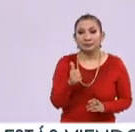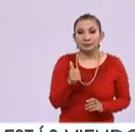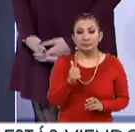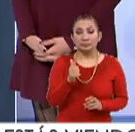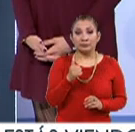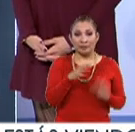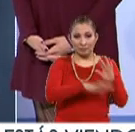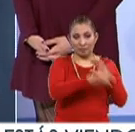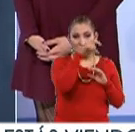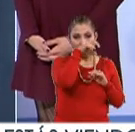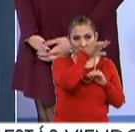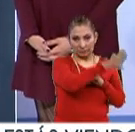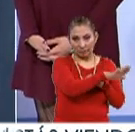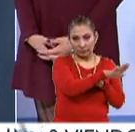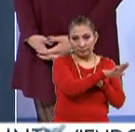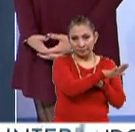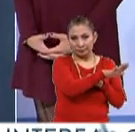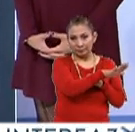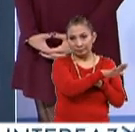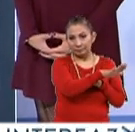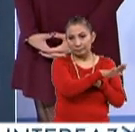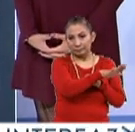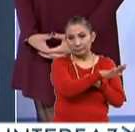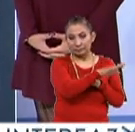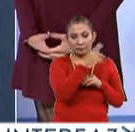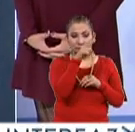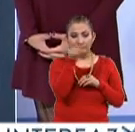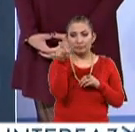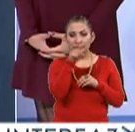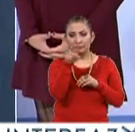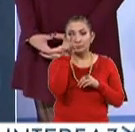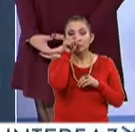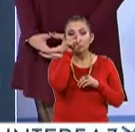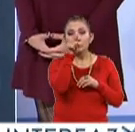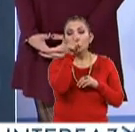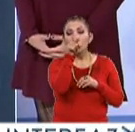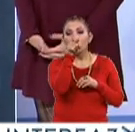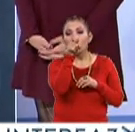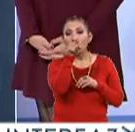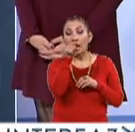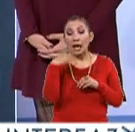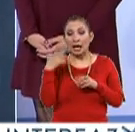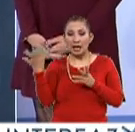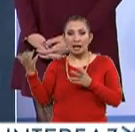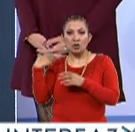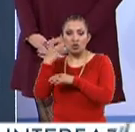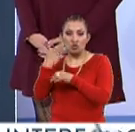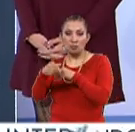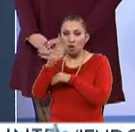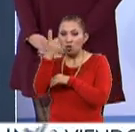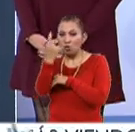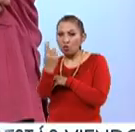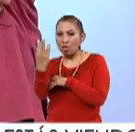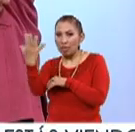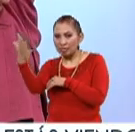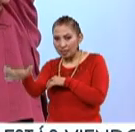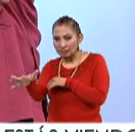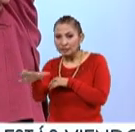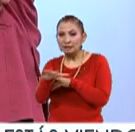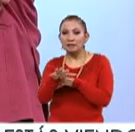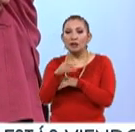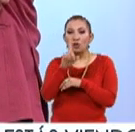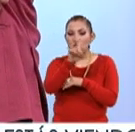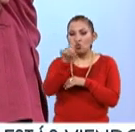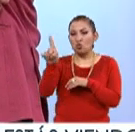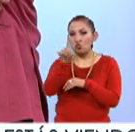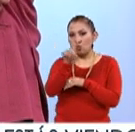base 20 es así, 10 más 1. En el sistema decimal, para enseñar, ¿no? El 11 es